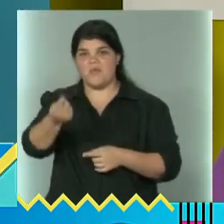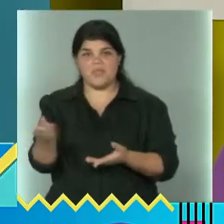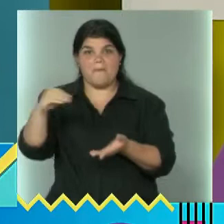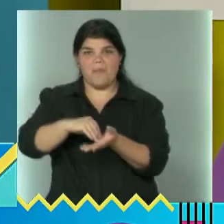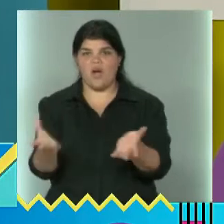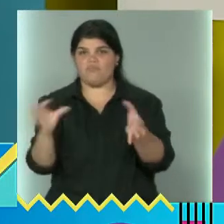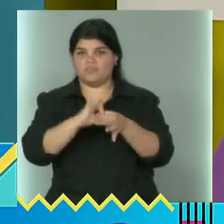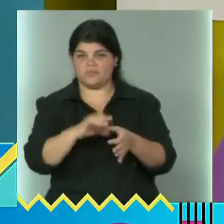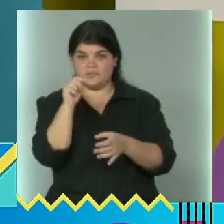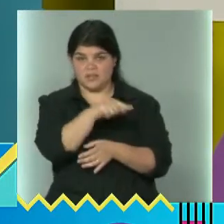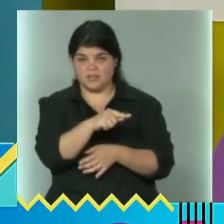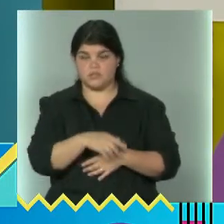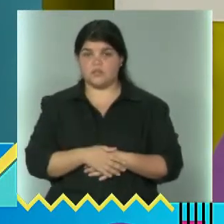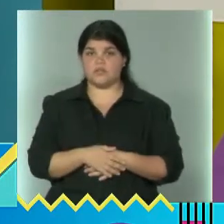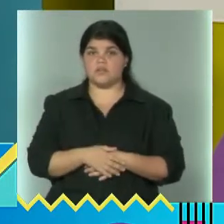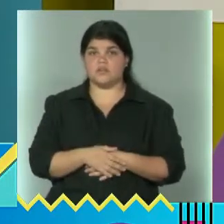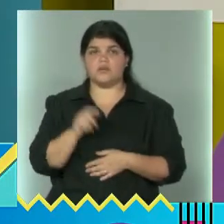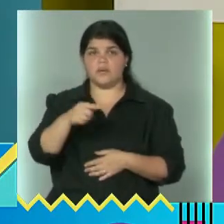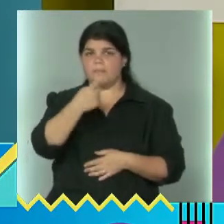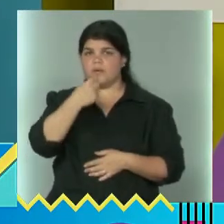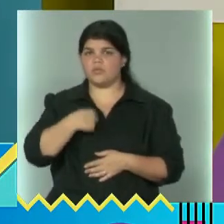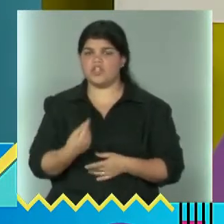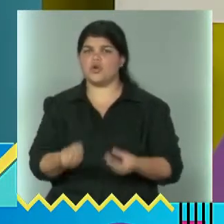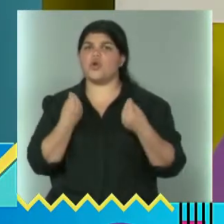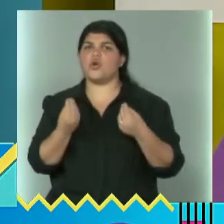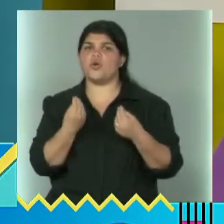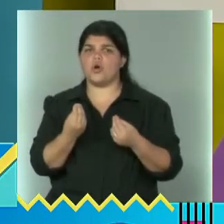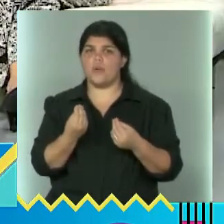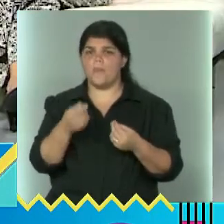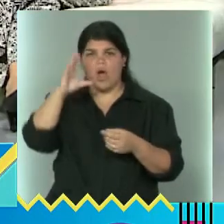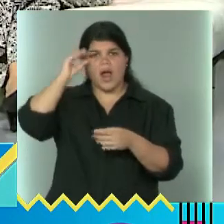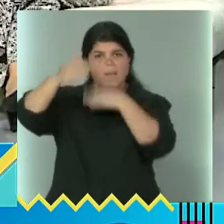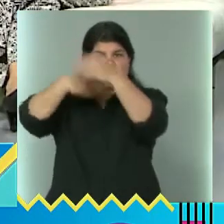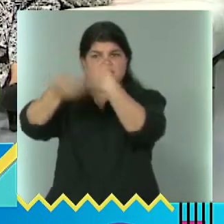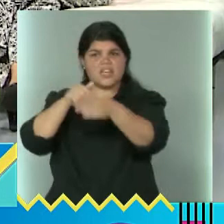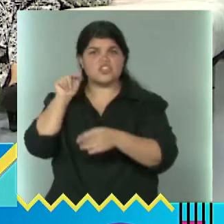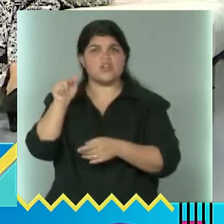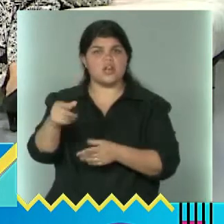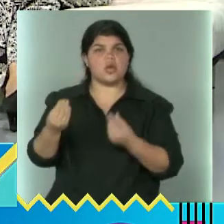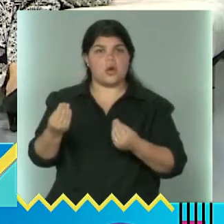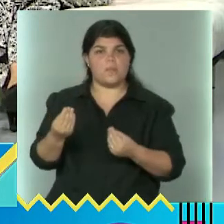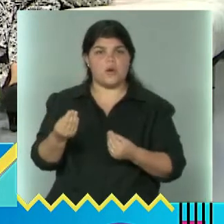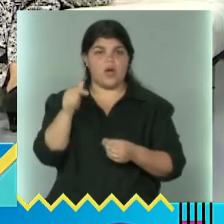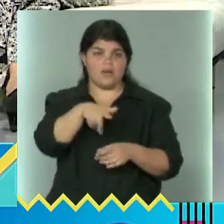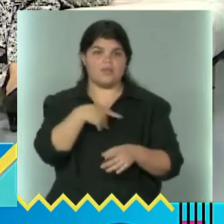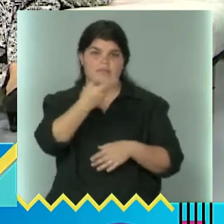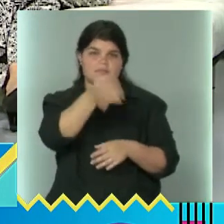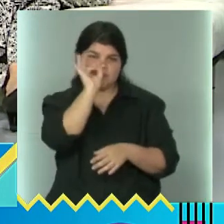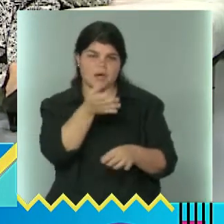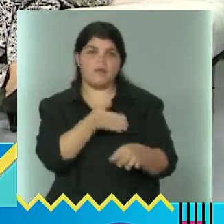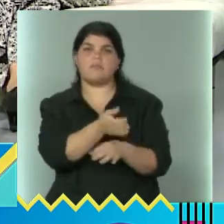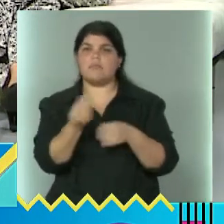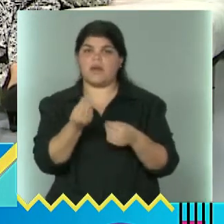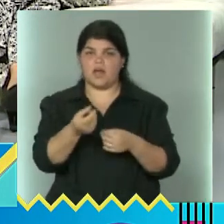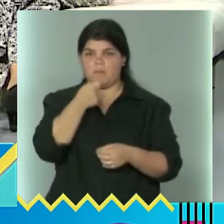cuanto a, bueno, quizás el preguntarnos cómo se forma el coach nos ayuda a definir qué es el coach, ¿no? Porque sabemos que un médico se forma de determinada manera y sabemos que es